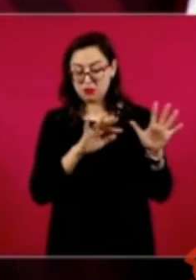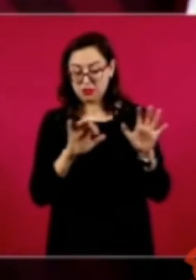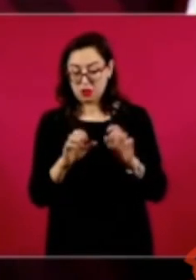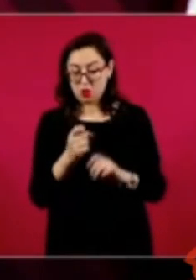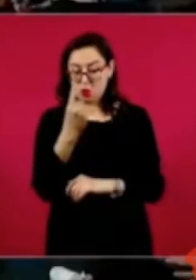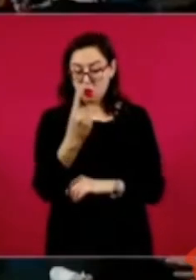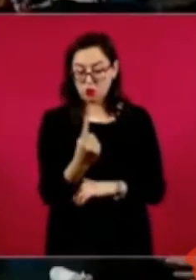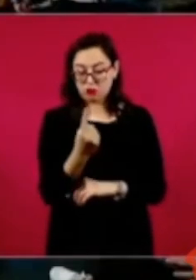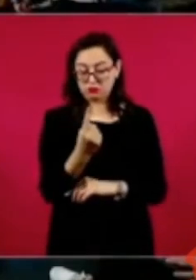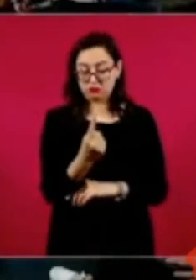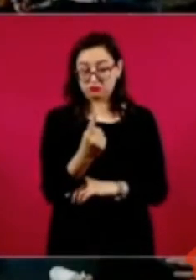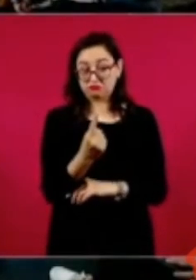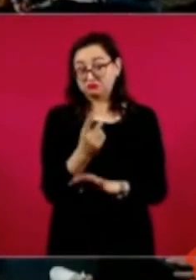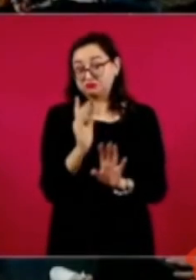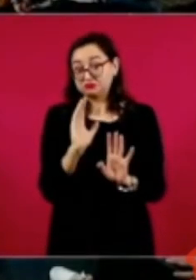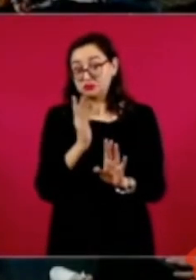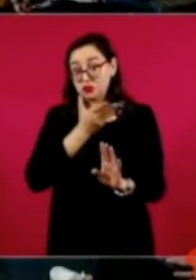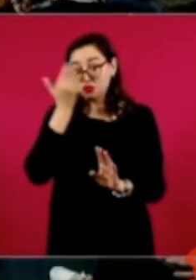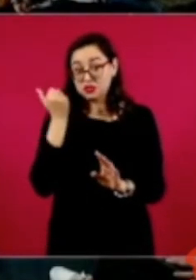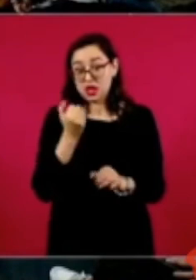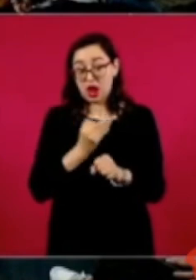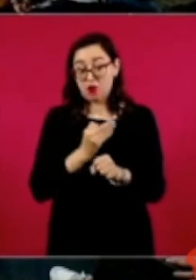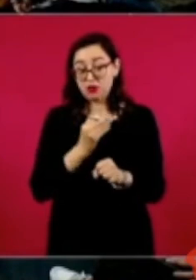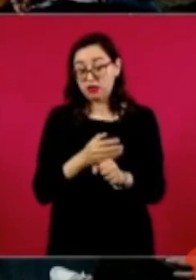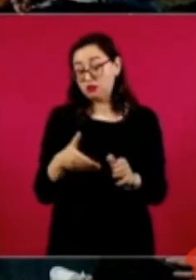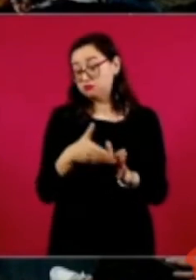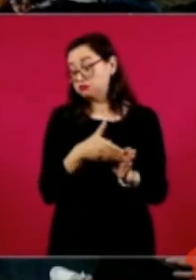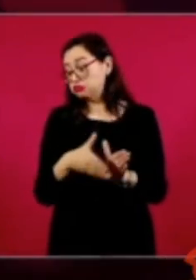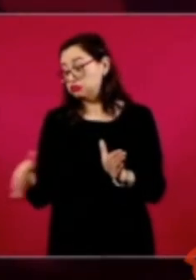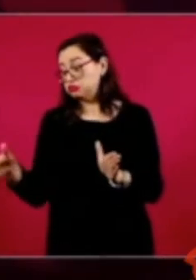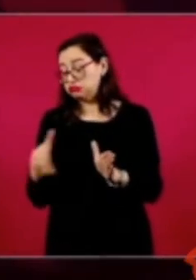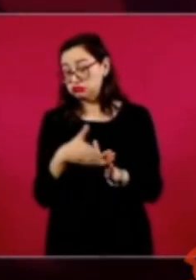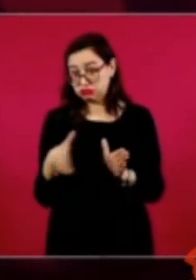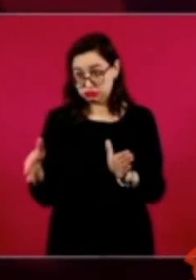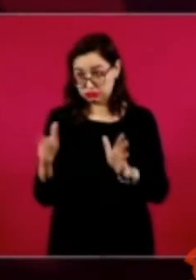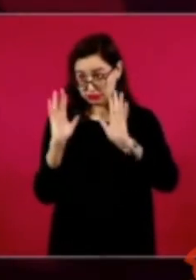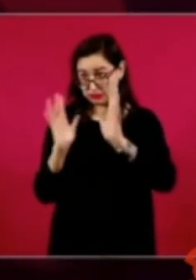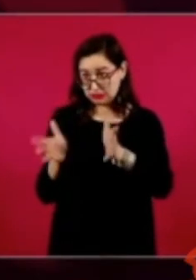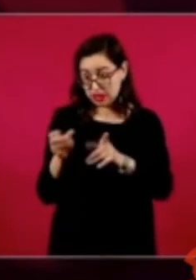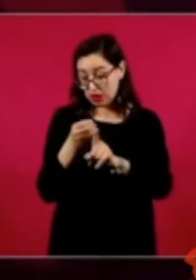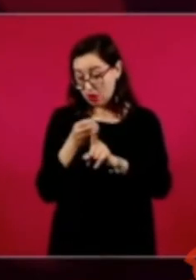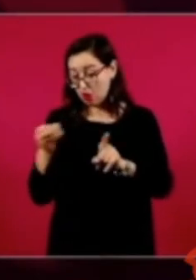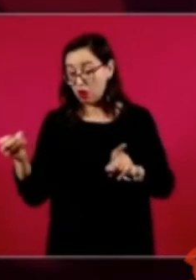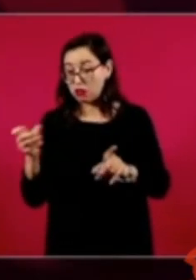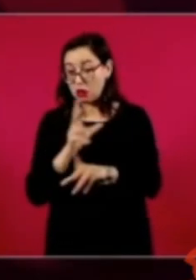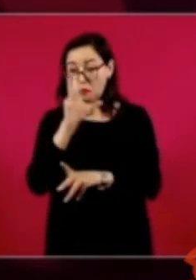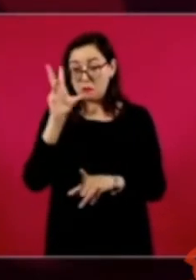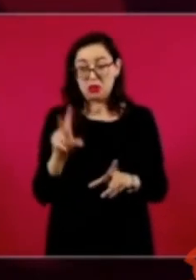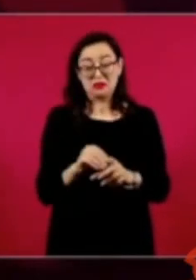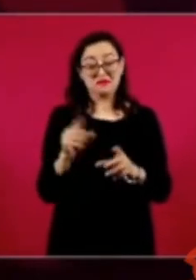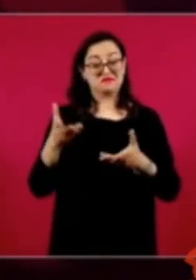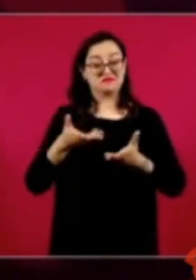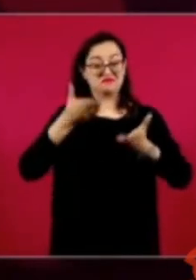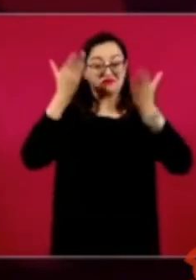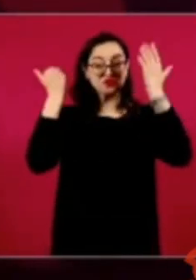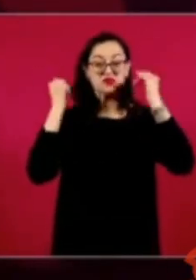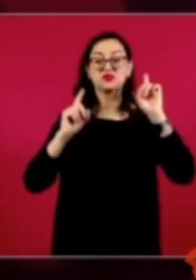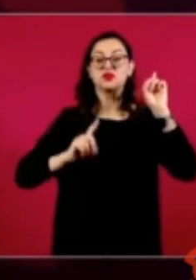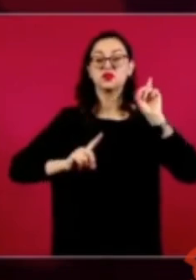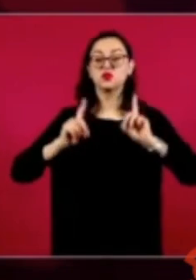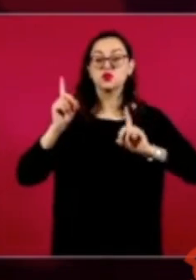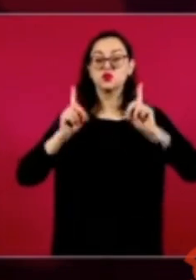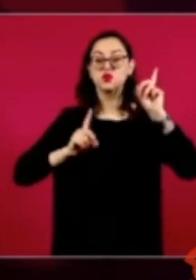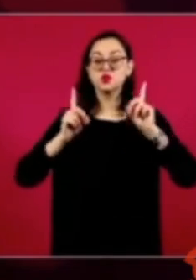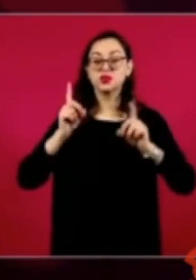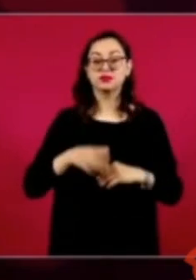A lo mejor ya lo tienen ahora completo. Pero ahí está la esencia,